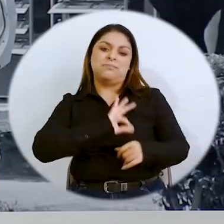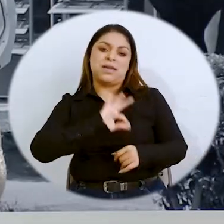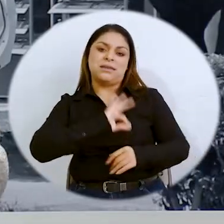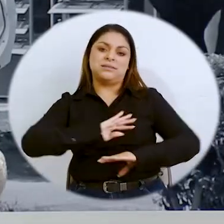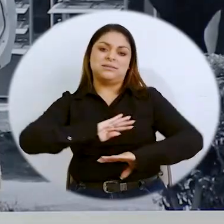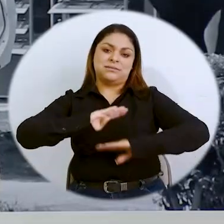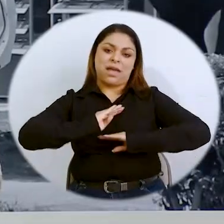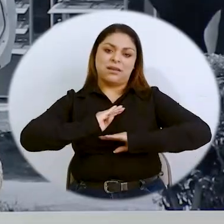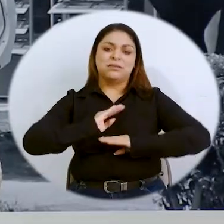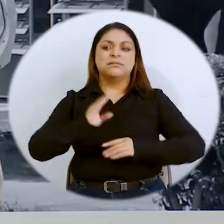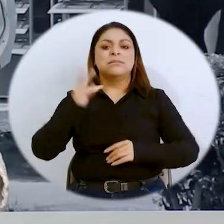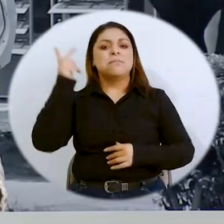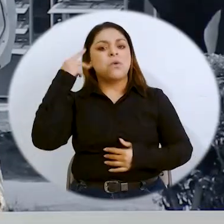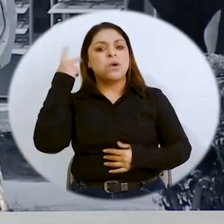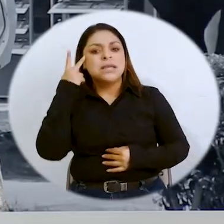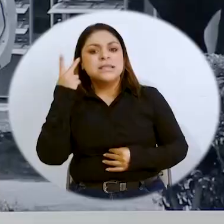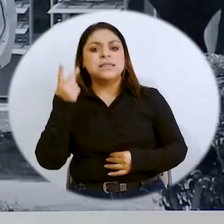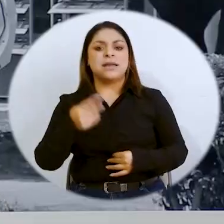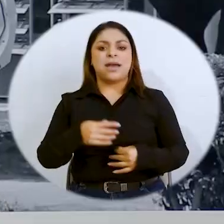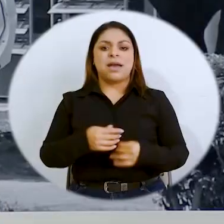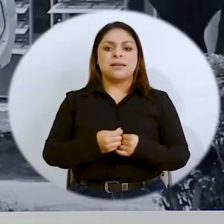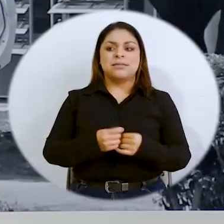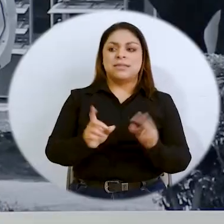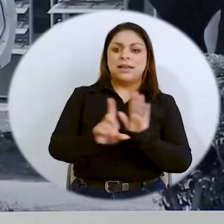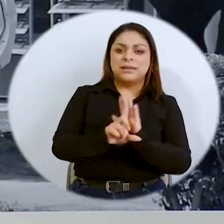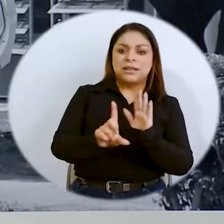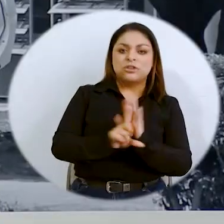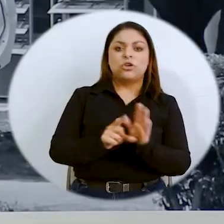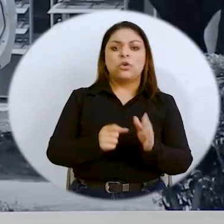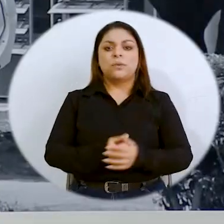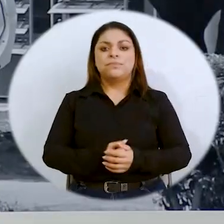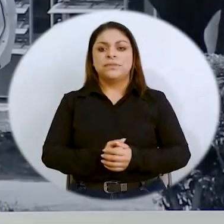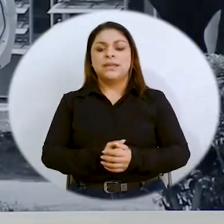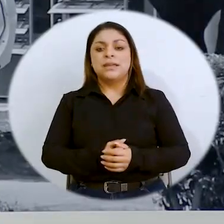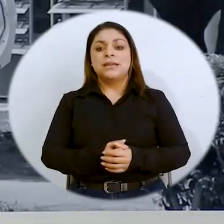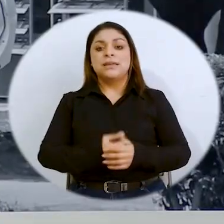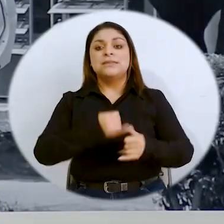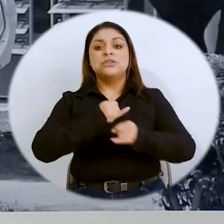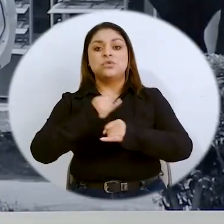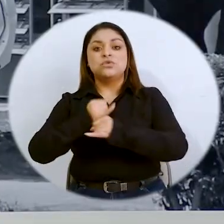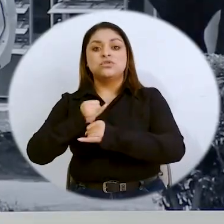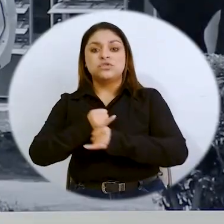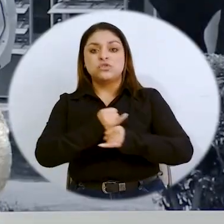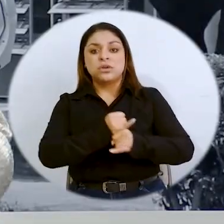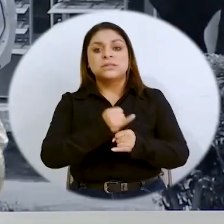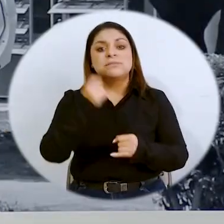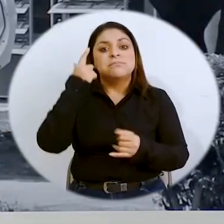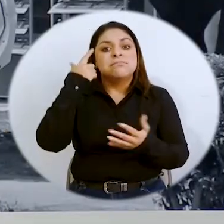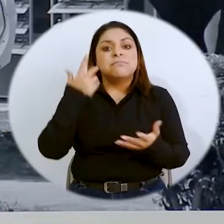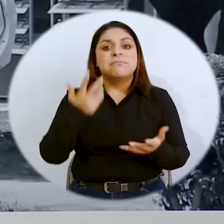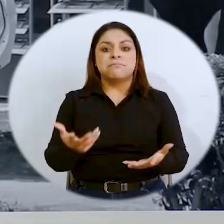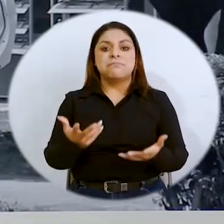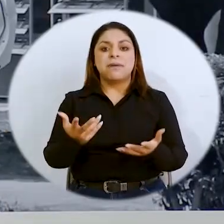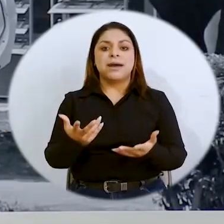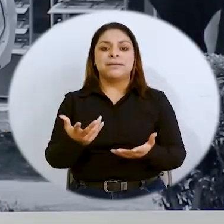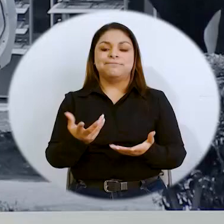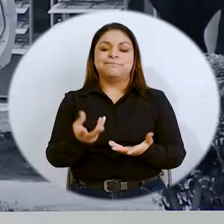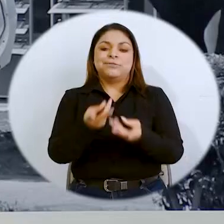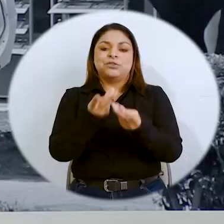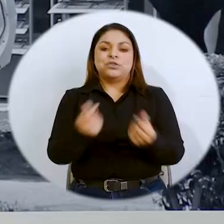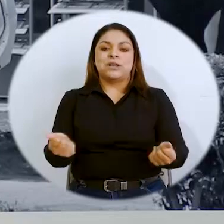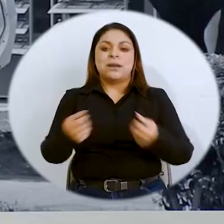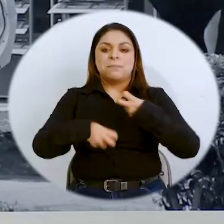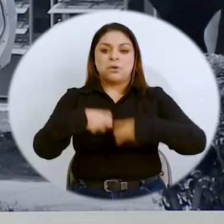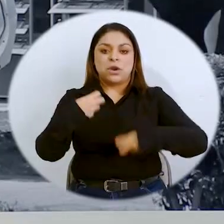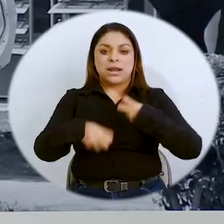bienestar, tanto de política pública, de legislación y de las mismas instituciones, para que le llegue a resolver muchos